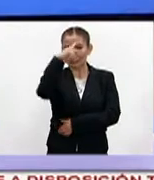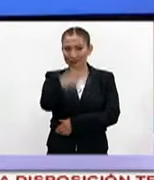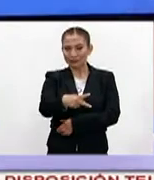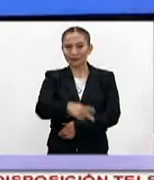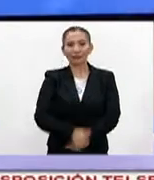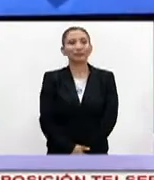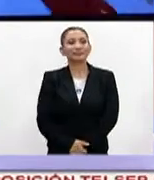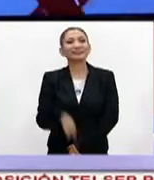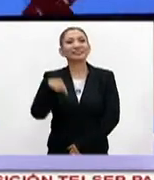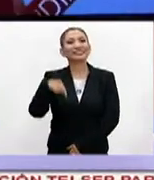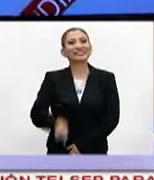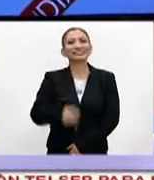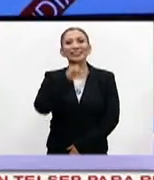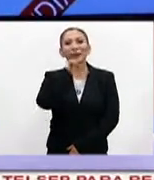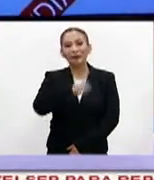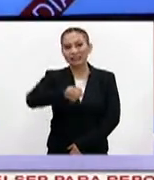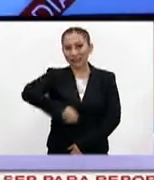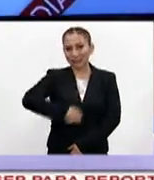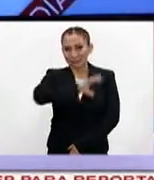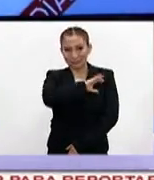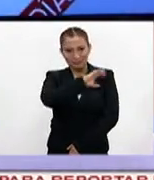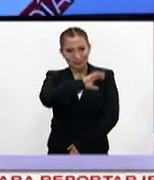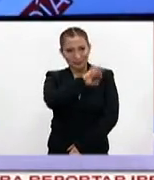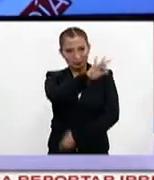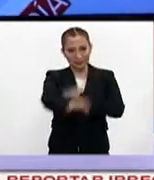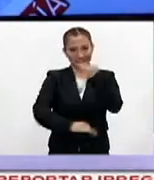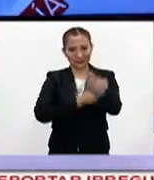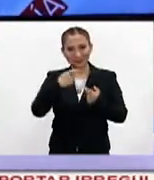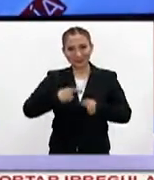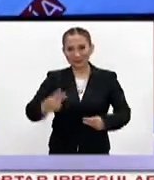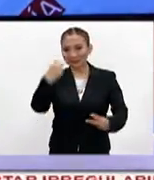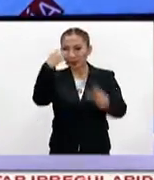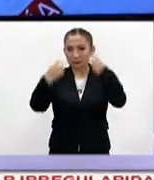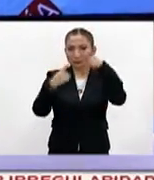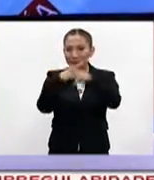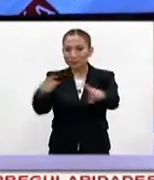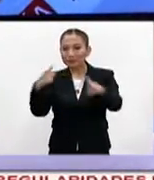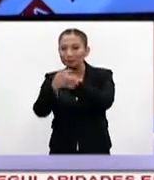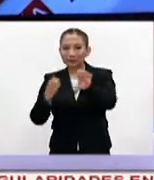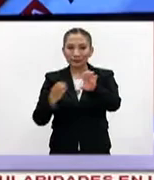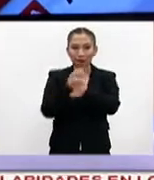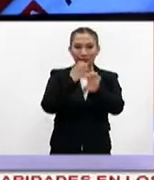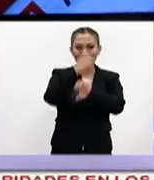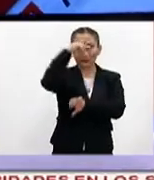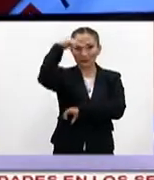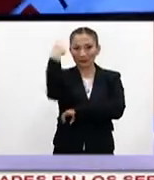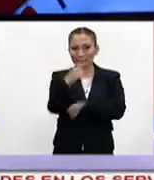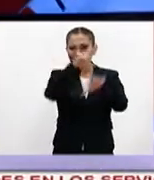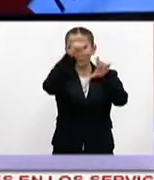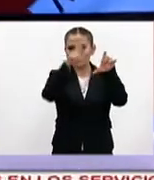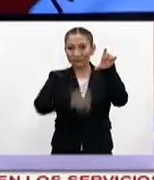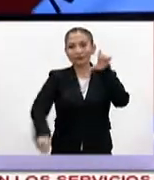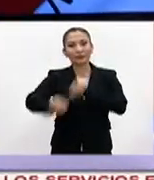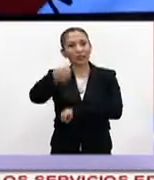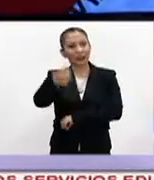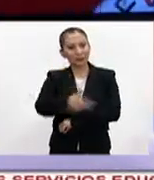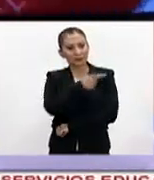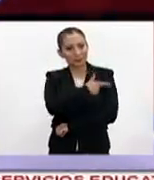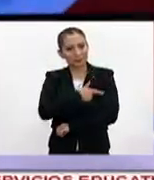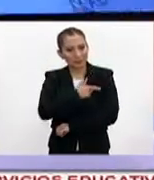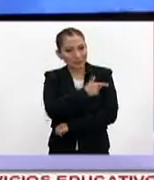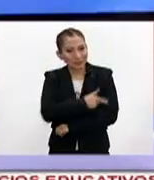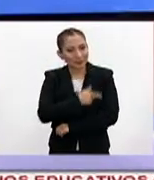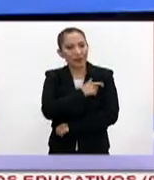del país. Desde aquí, como siempre, un saludo muy afectuoso a quienes nos están viendo en el interior de la República Mexicana. Y saludo con